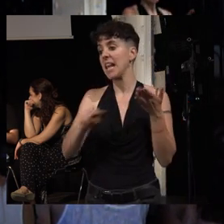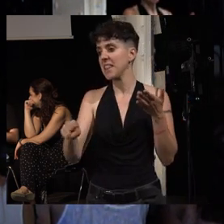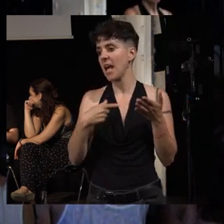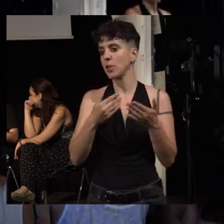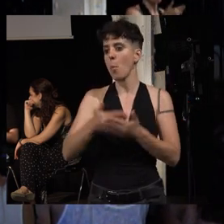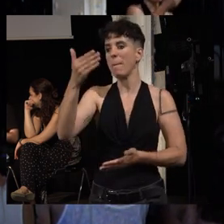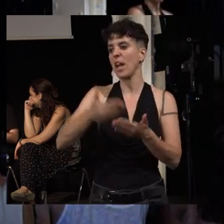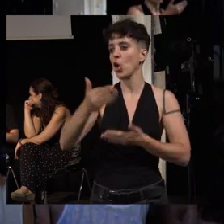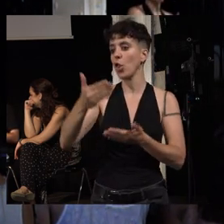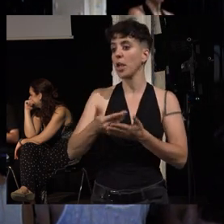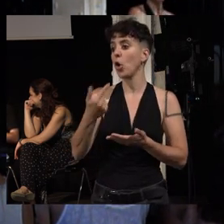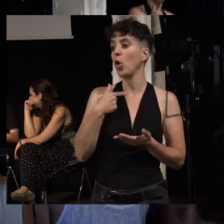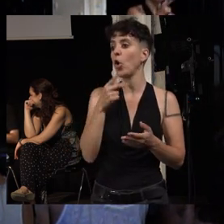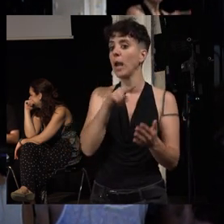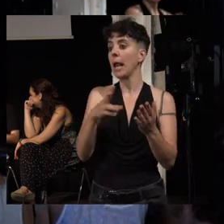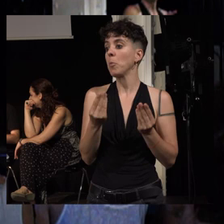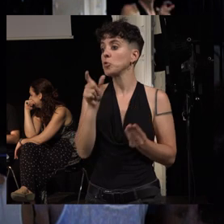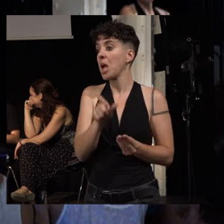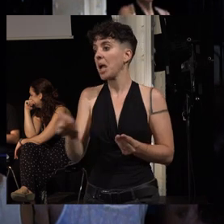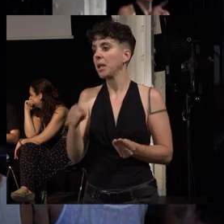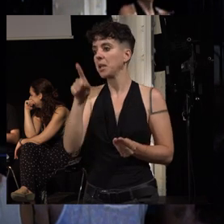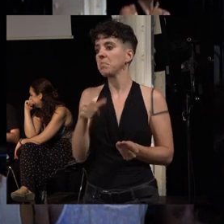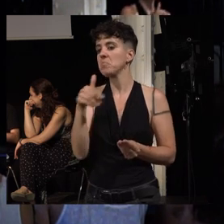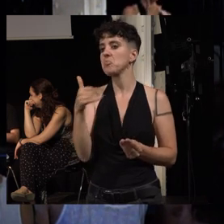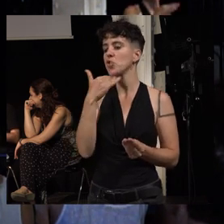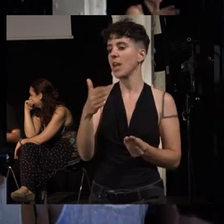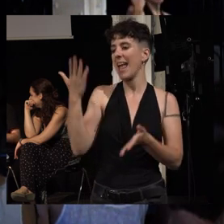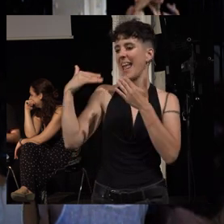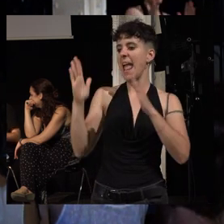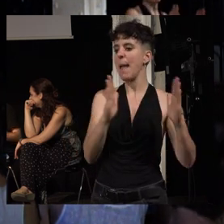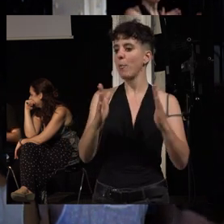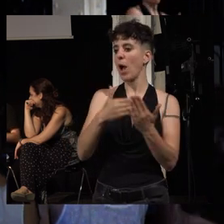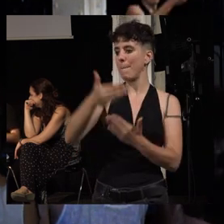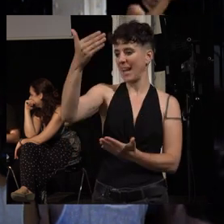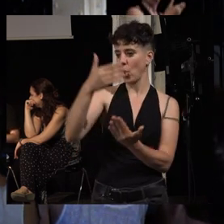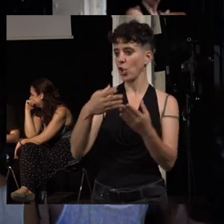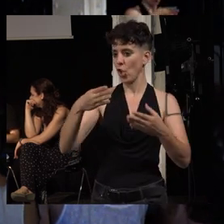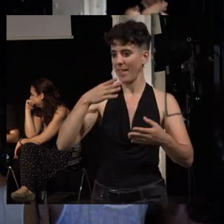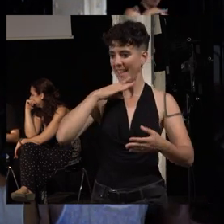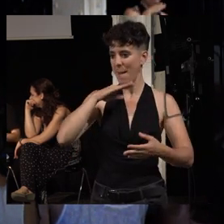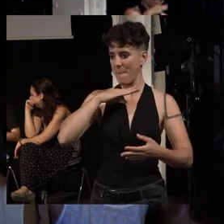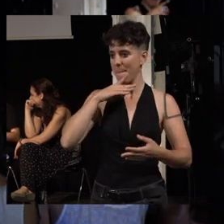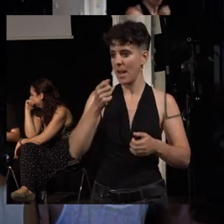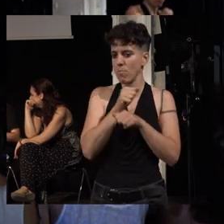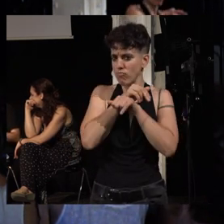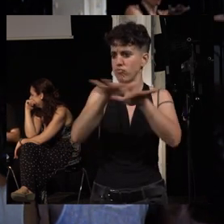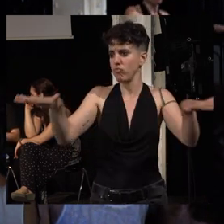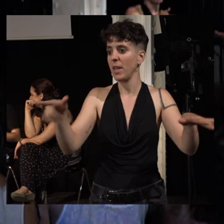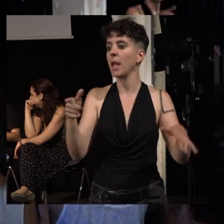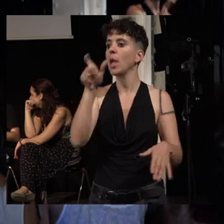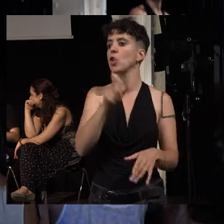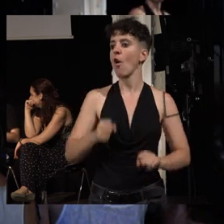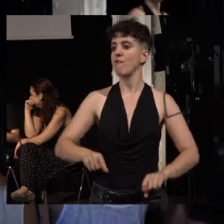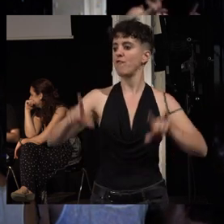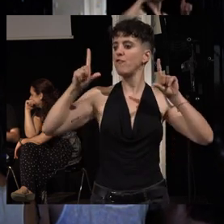nivel de audiencia, pero en aquella época en la que leíamos el periódico de papel y tal, era de máxima tirada, ¿no? Y ellos salían con la